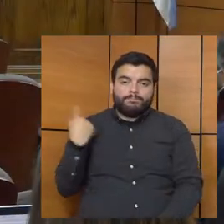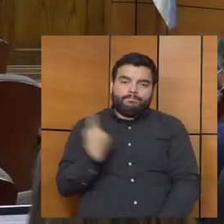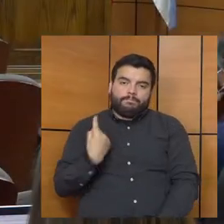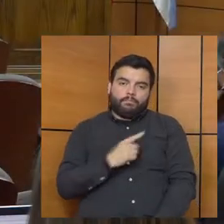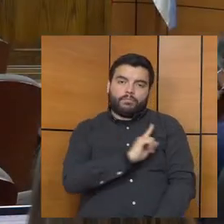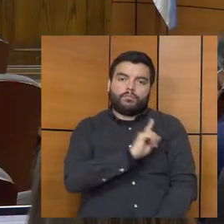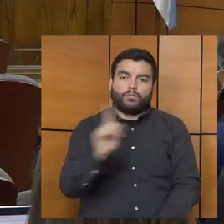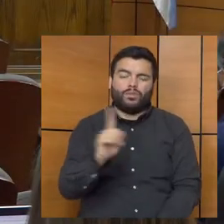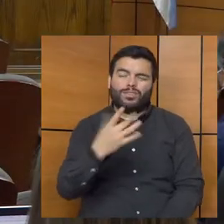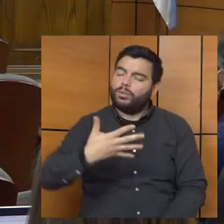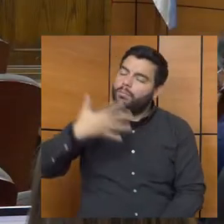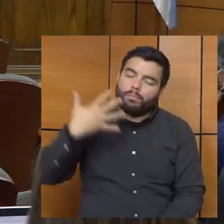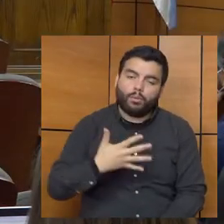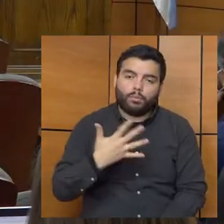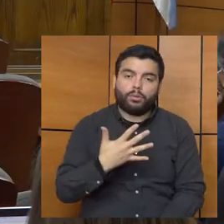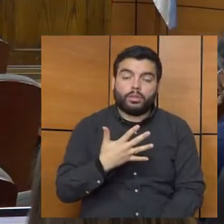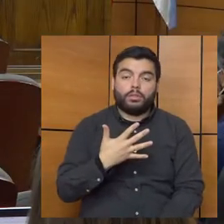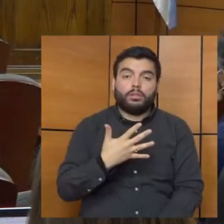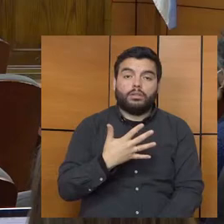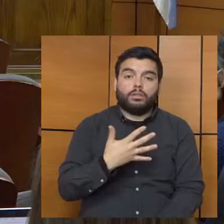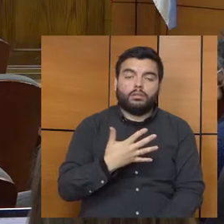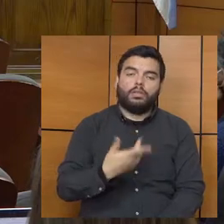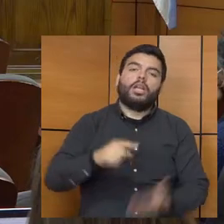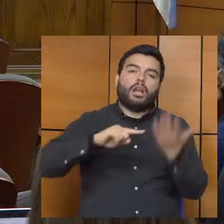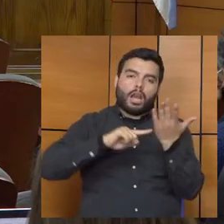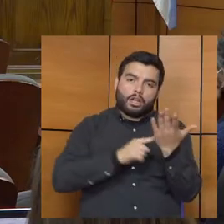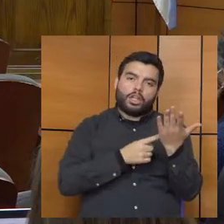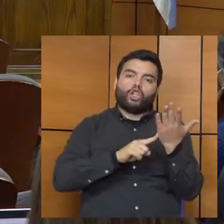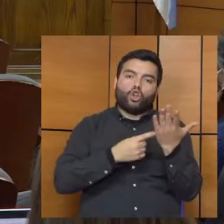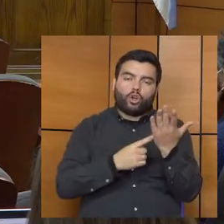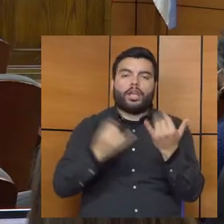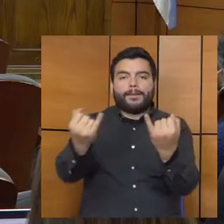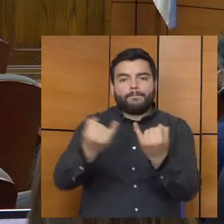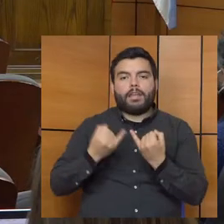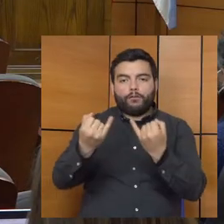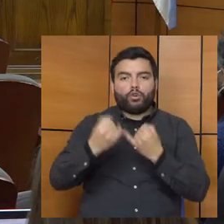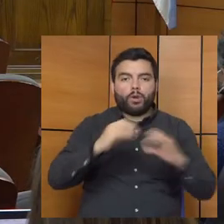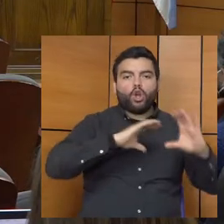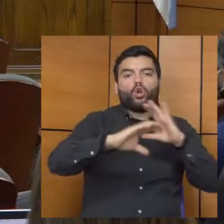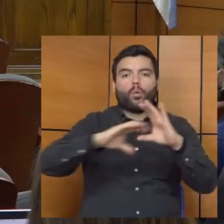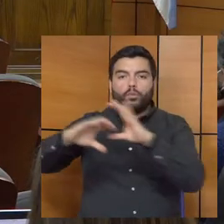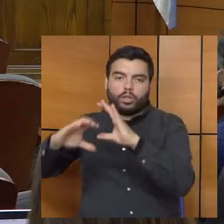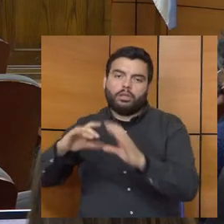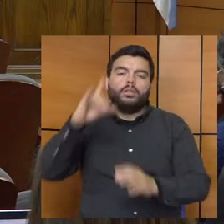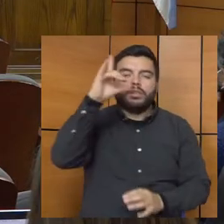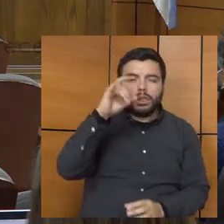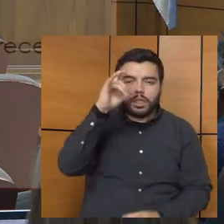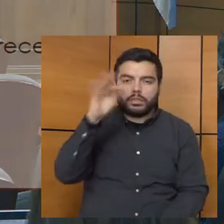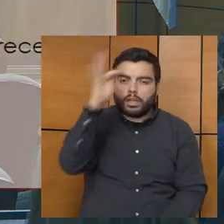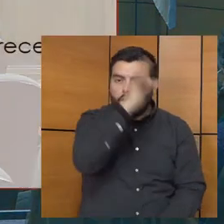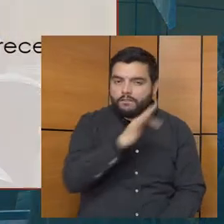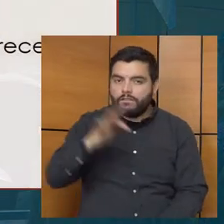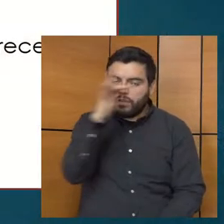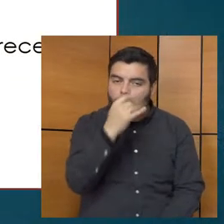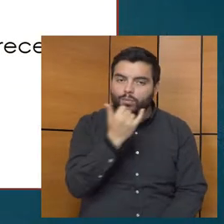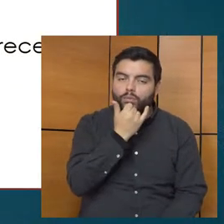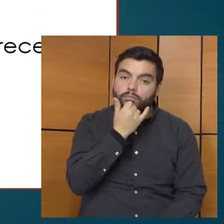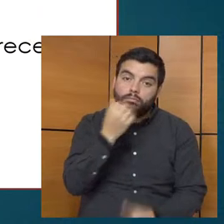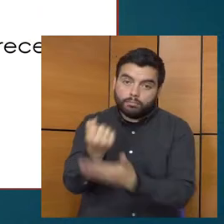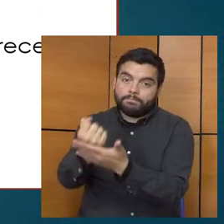fundamental. Y por tanto las tecnologías de la información y la comunicación y las redes sociales pues son herramientas que pueden ayudar